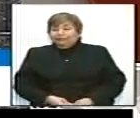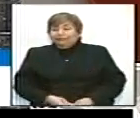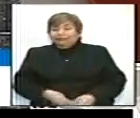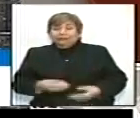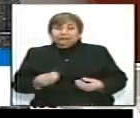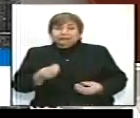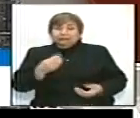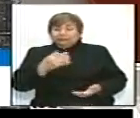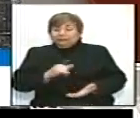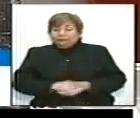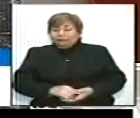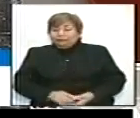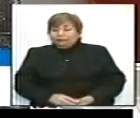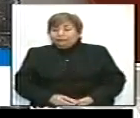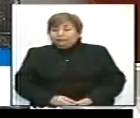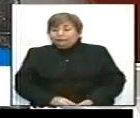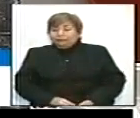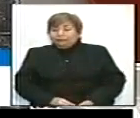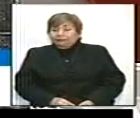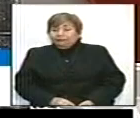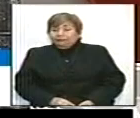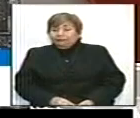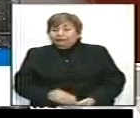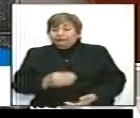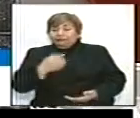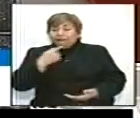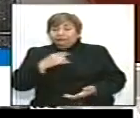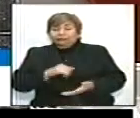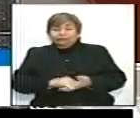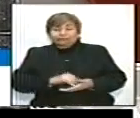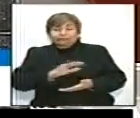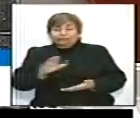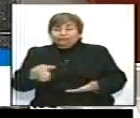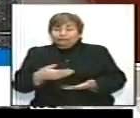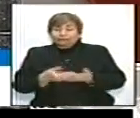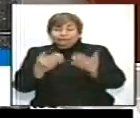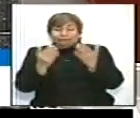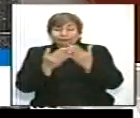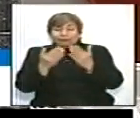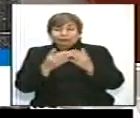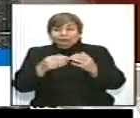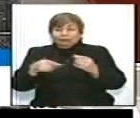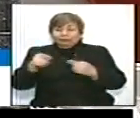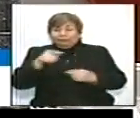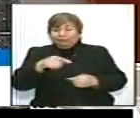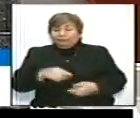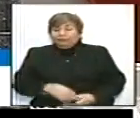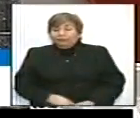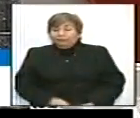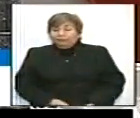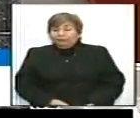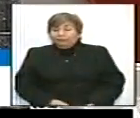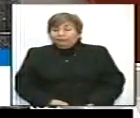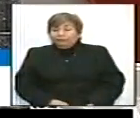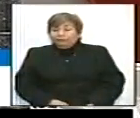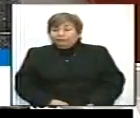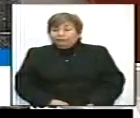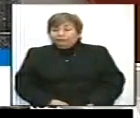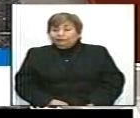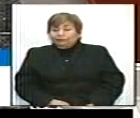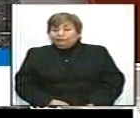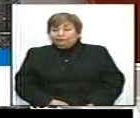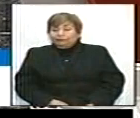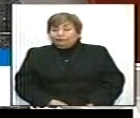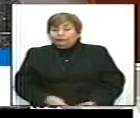donde ellos tienen la gestión nacional de todos los colegios de alto rendimiento. Esta gestión también